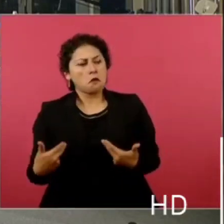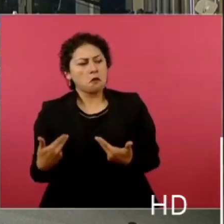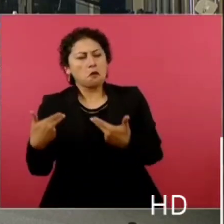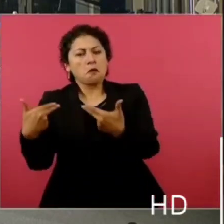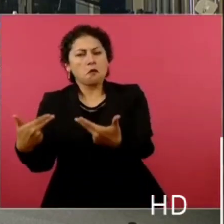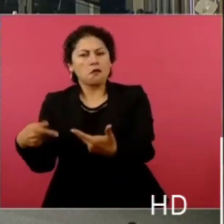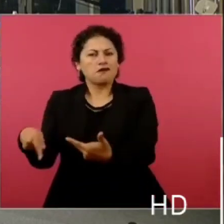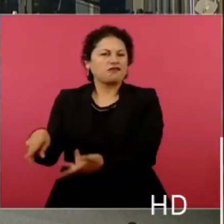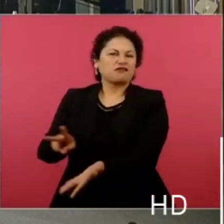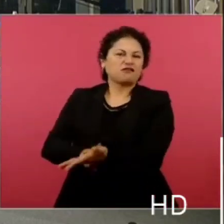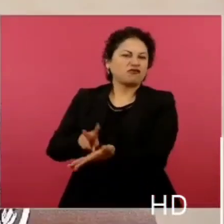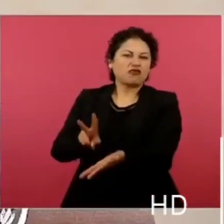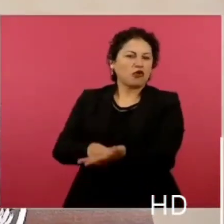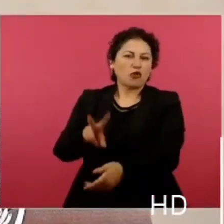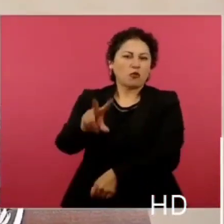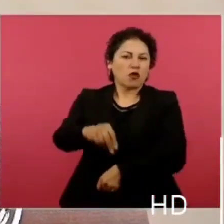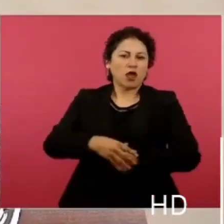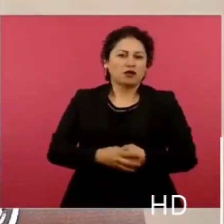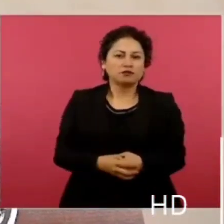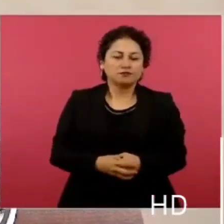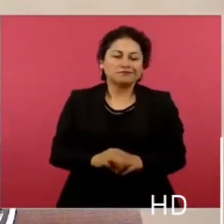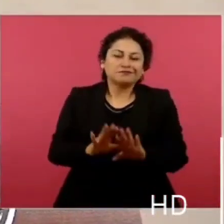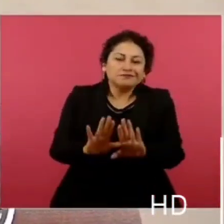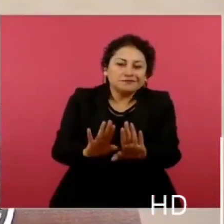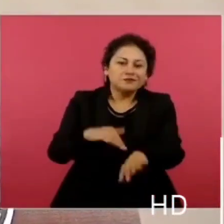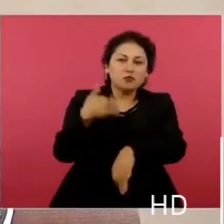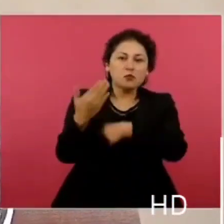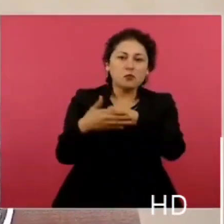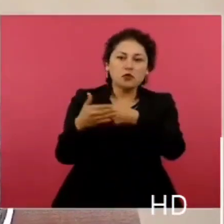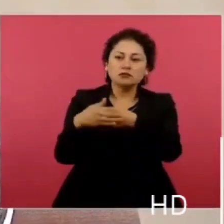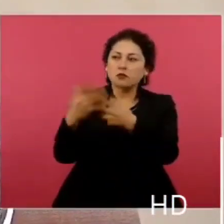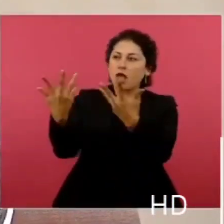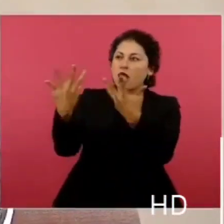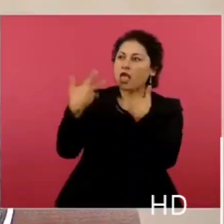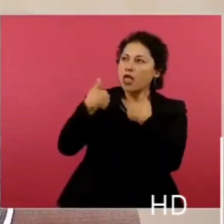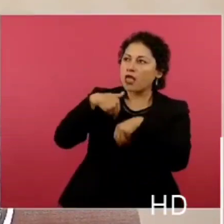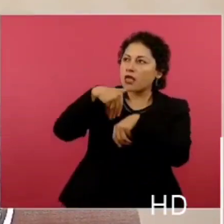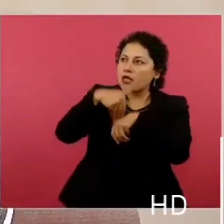dar a conocer estas cosas, ¿no tienes ahí lo de Xóchitl?